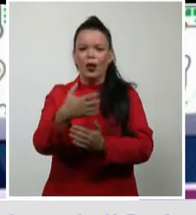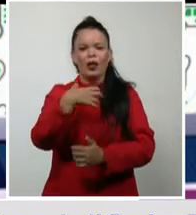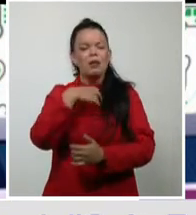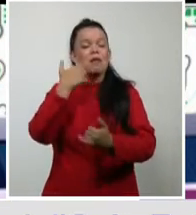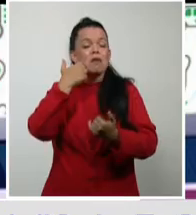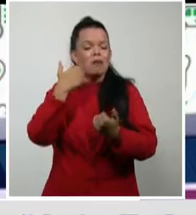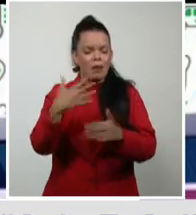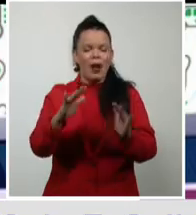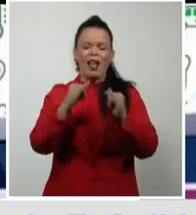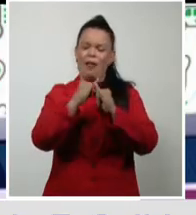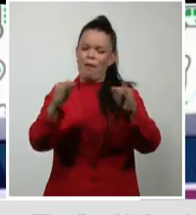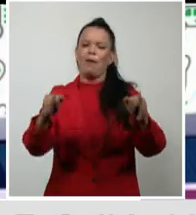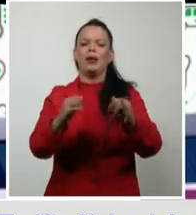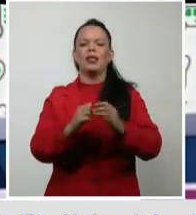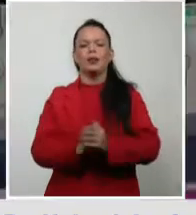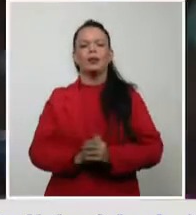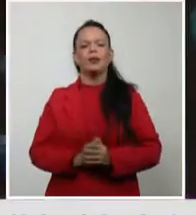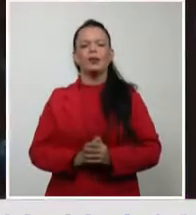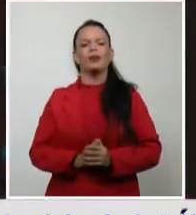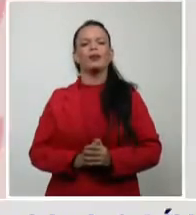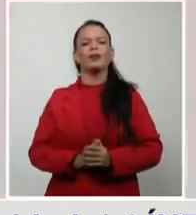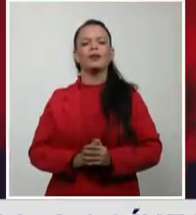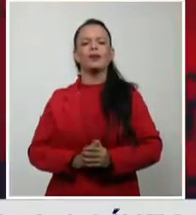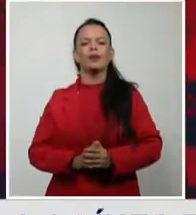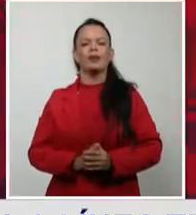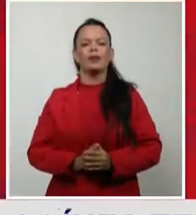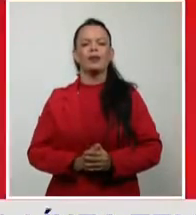más informaciones que compartir.